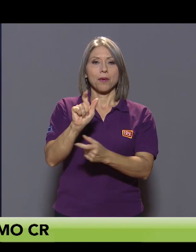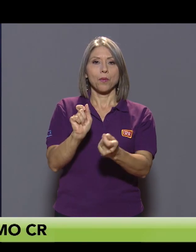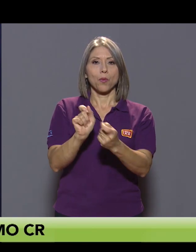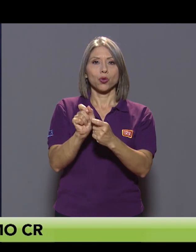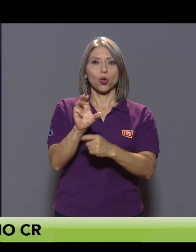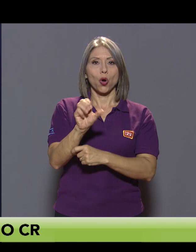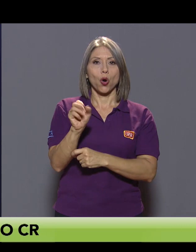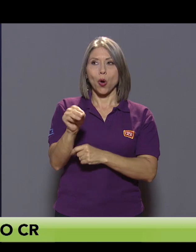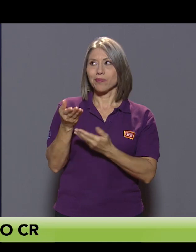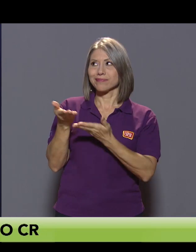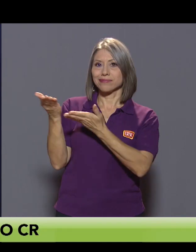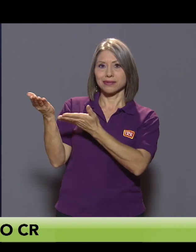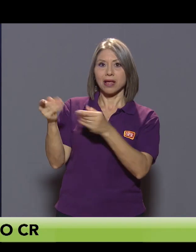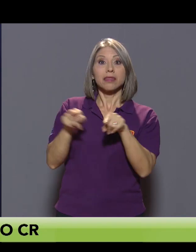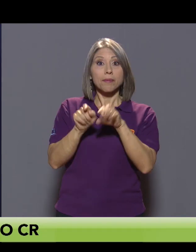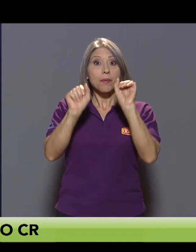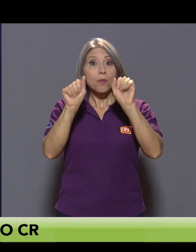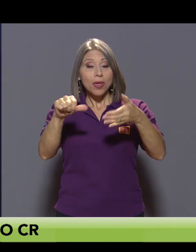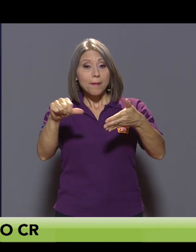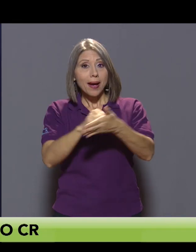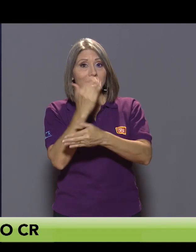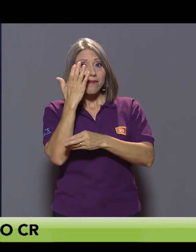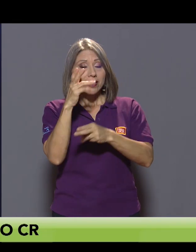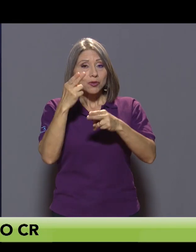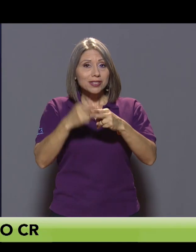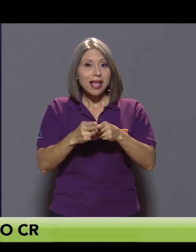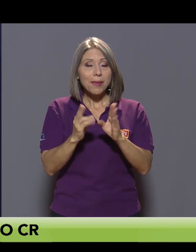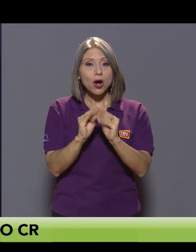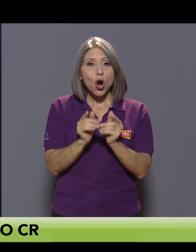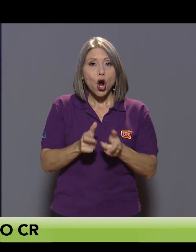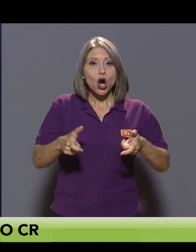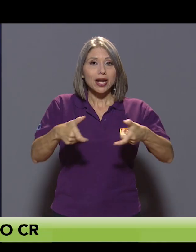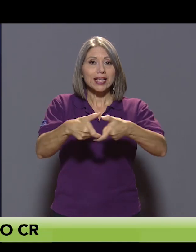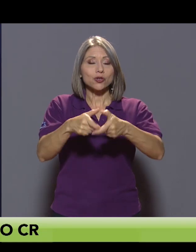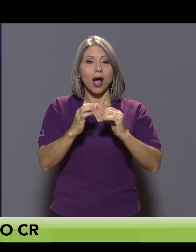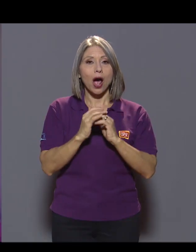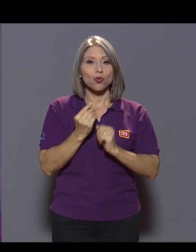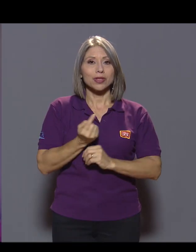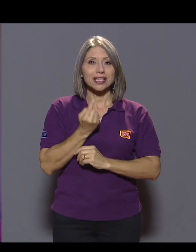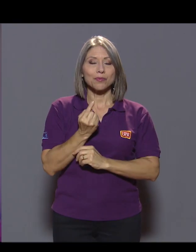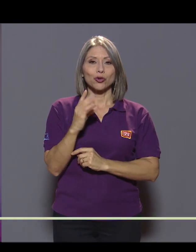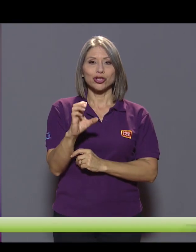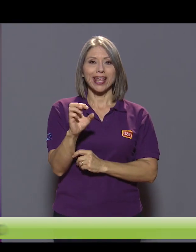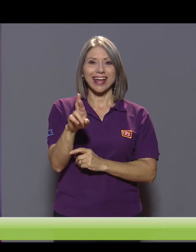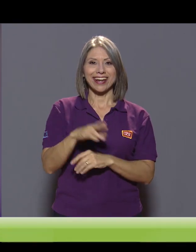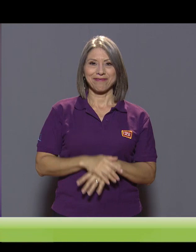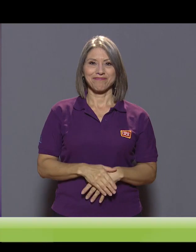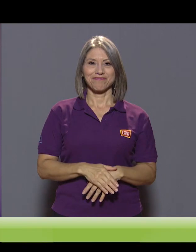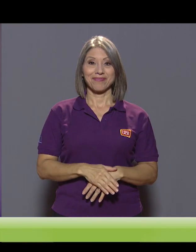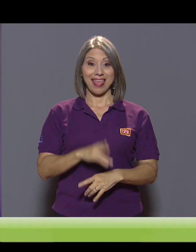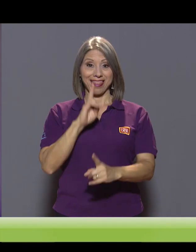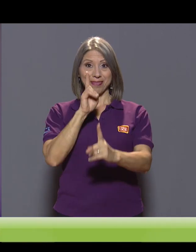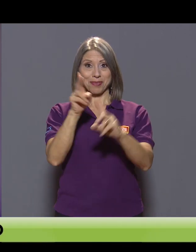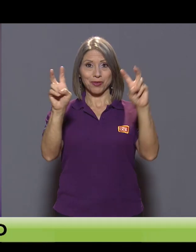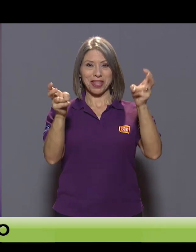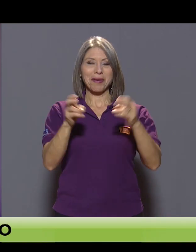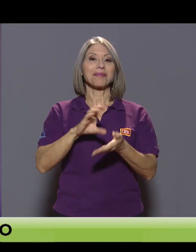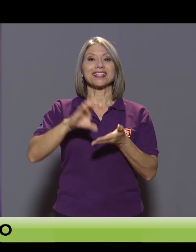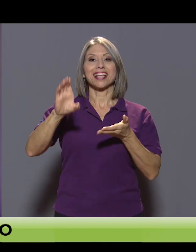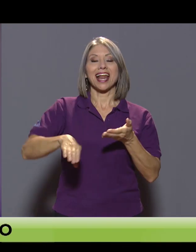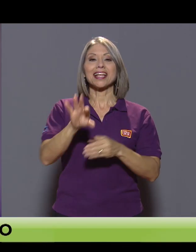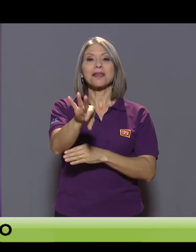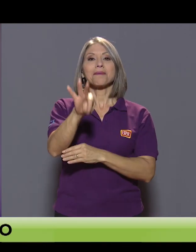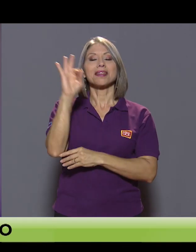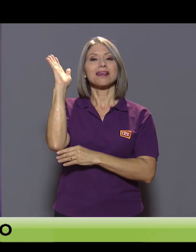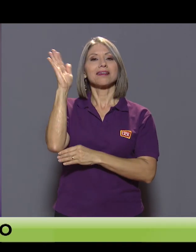puede repasar estos datos ingresando a la página de Facebook Congreso Autismo CR. Y hablando de autismo, el CENAREC le invita